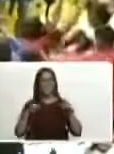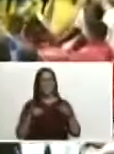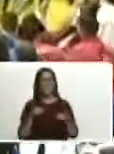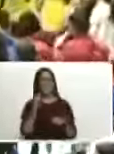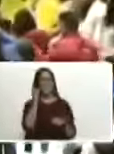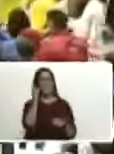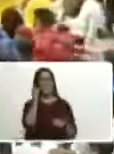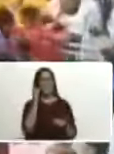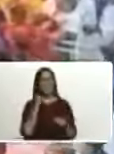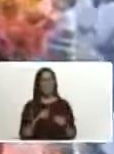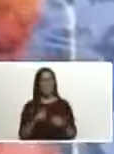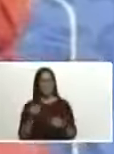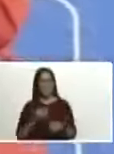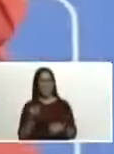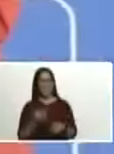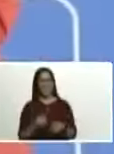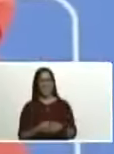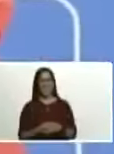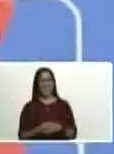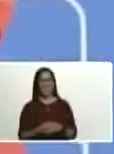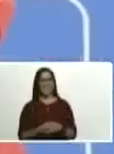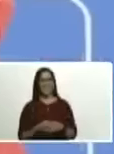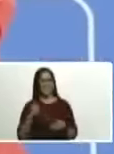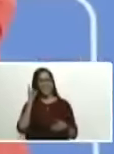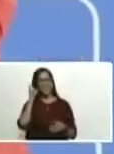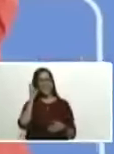me escuchas, ¿verdad, Morelli? ¿Me escucha?